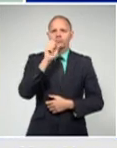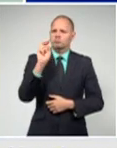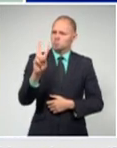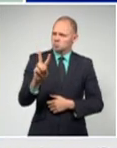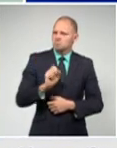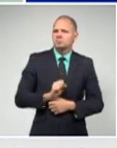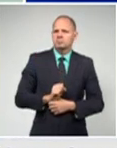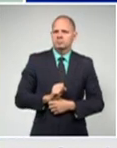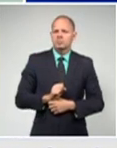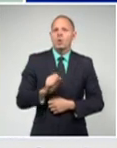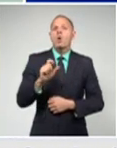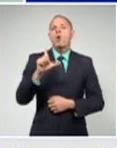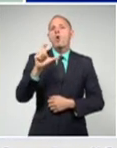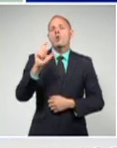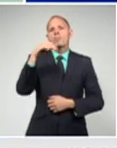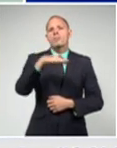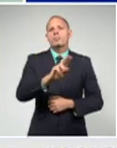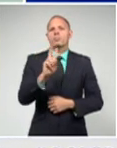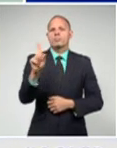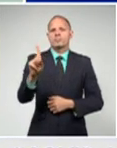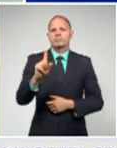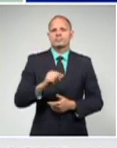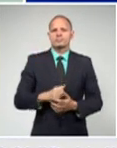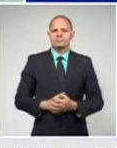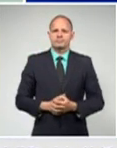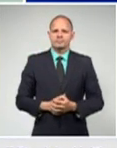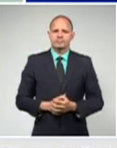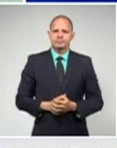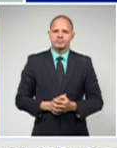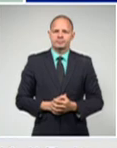y Cumanayagua un caso autóctono ayer.